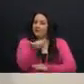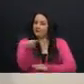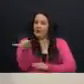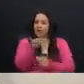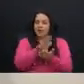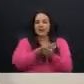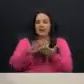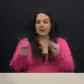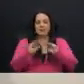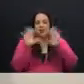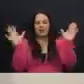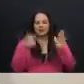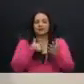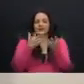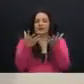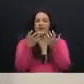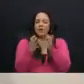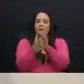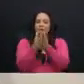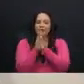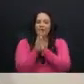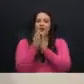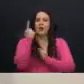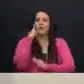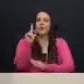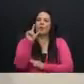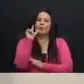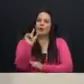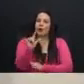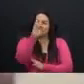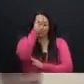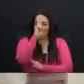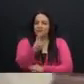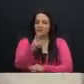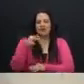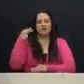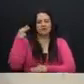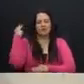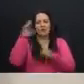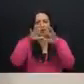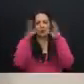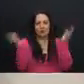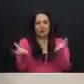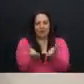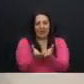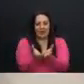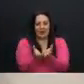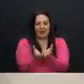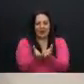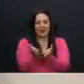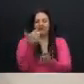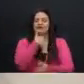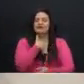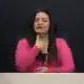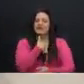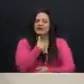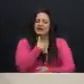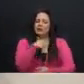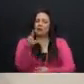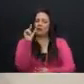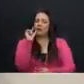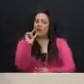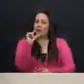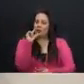Pero sí quisiera pedir por un poquito de respeto a la historia mundial, tener un poquito de